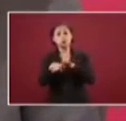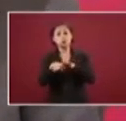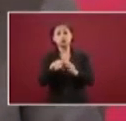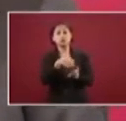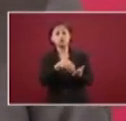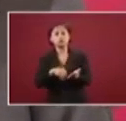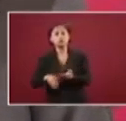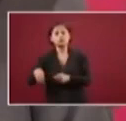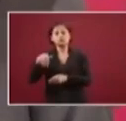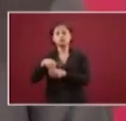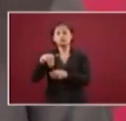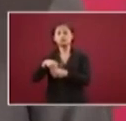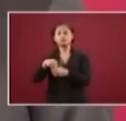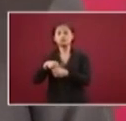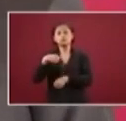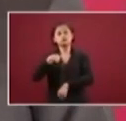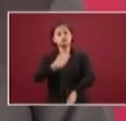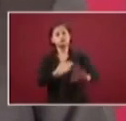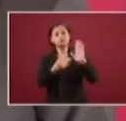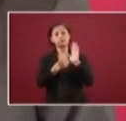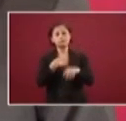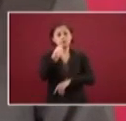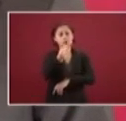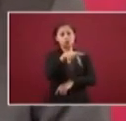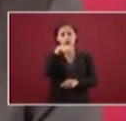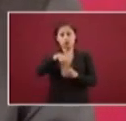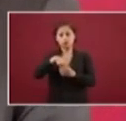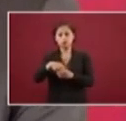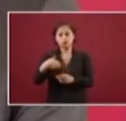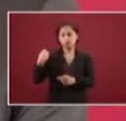ser protegidos ante cualquier